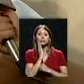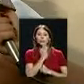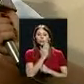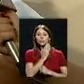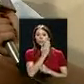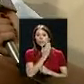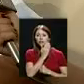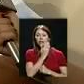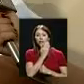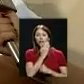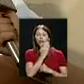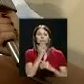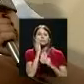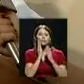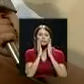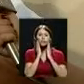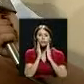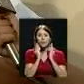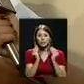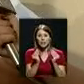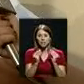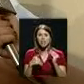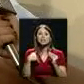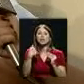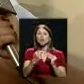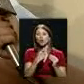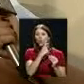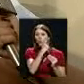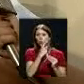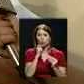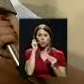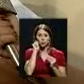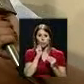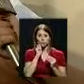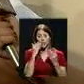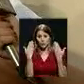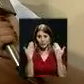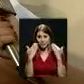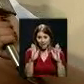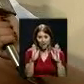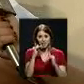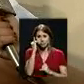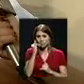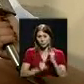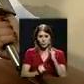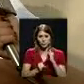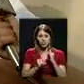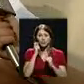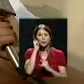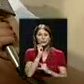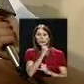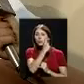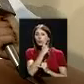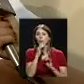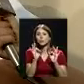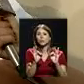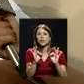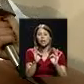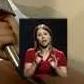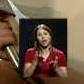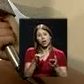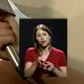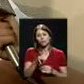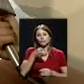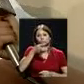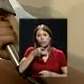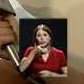afeitar que se ponga bastante y ya luego utilice la rasuradora una vez que ya sea terminado rasurar lo más recomendable ahí